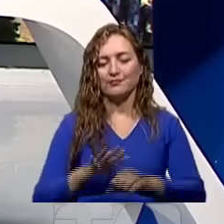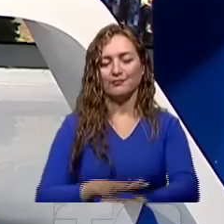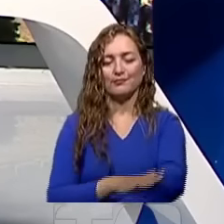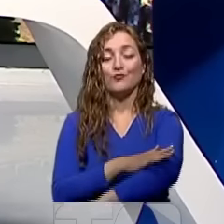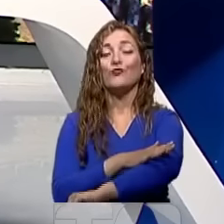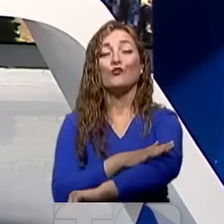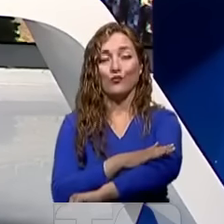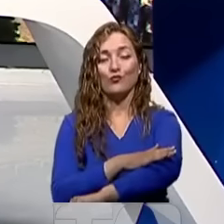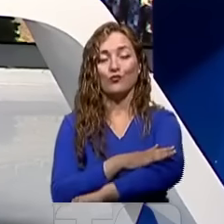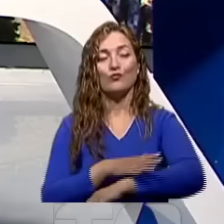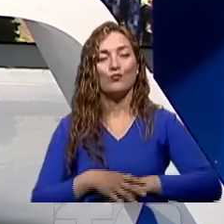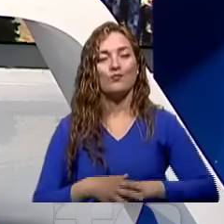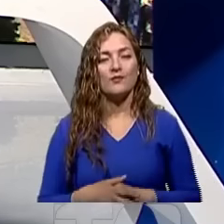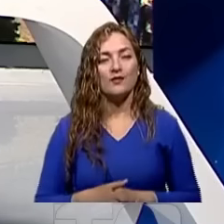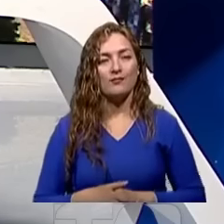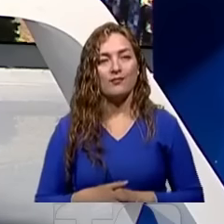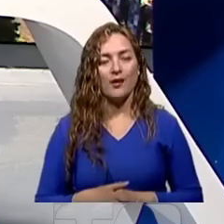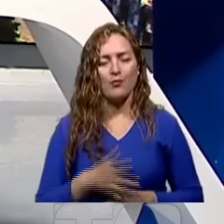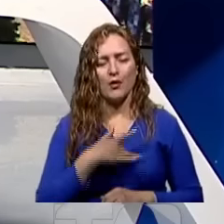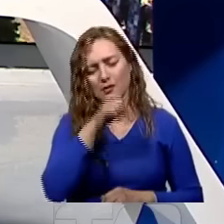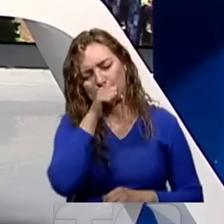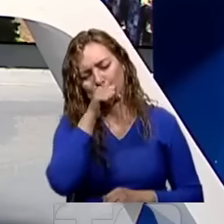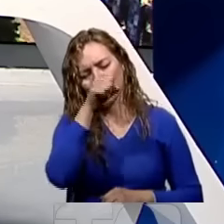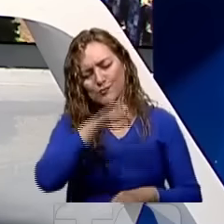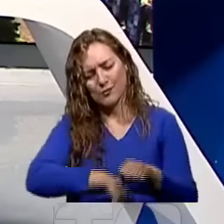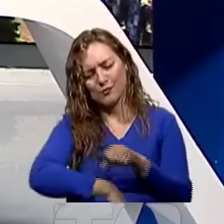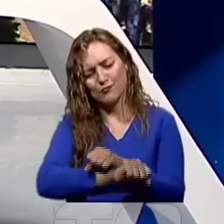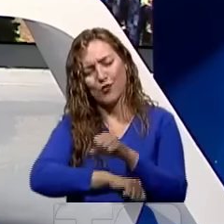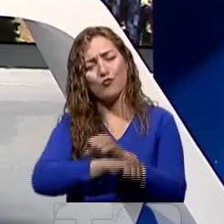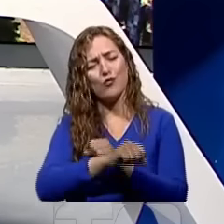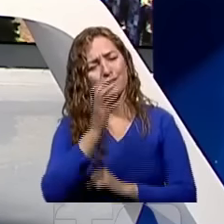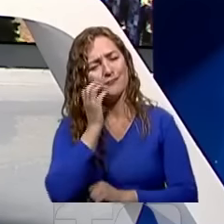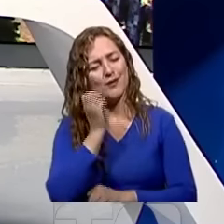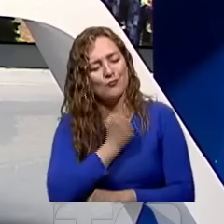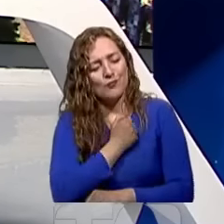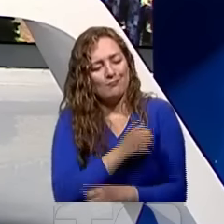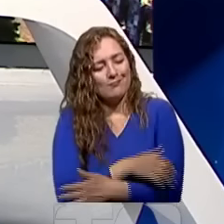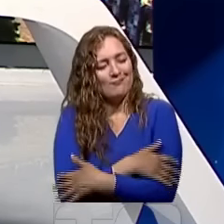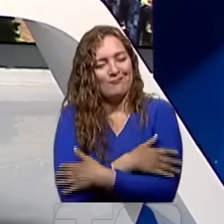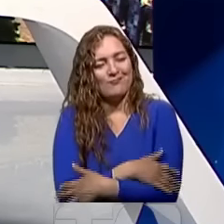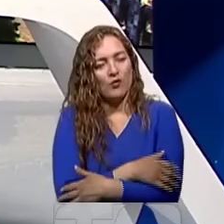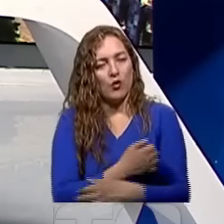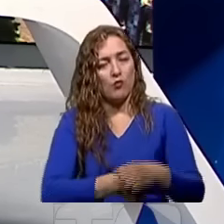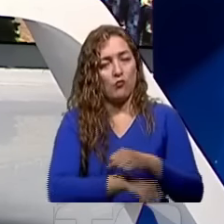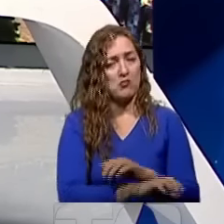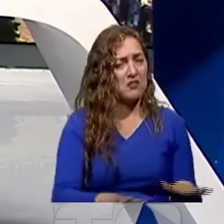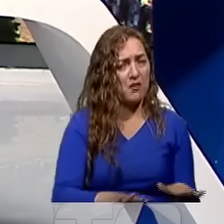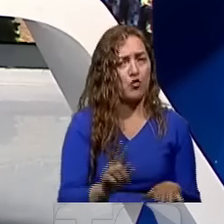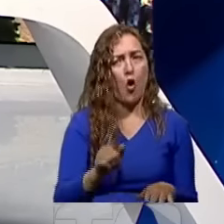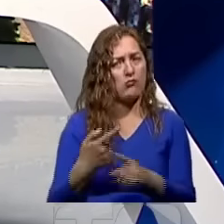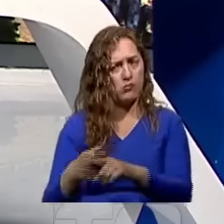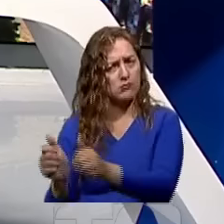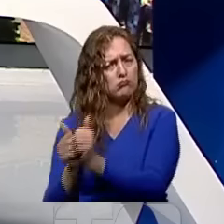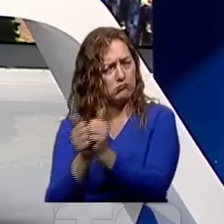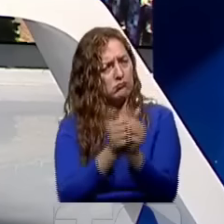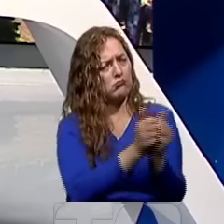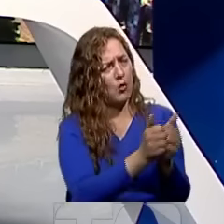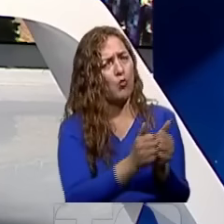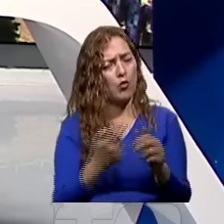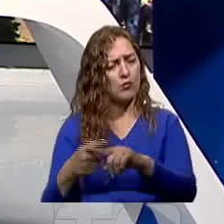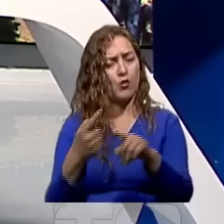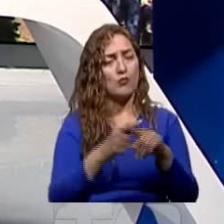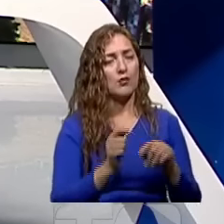ver cómo realmente viven la pasión del deporte en general, como lo decías, no solo es fútbol, sino otras disciplinas que